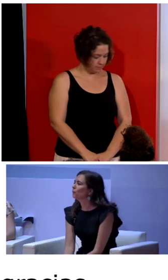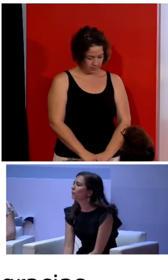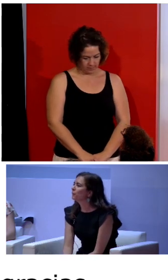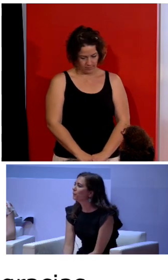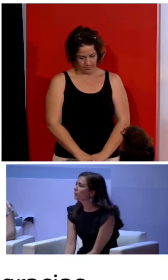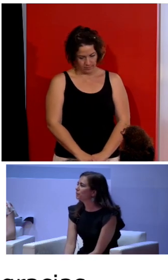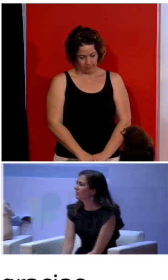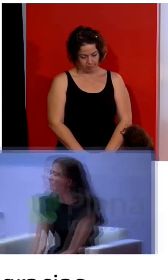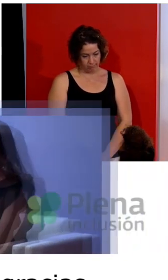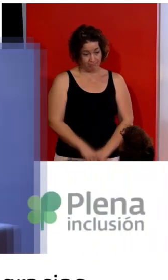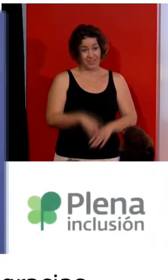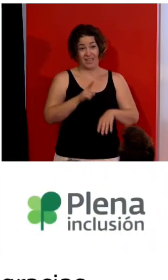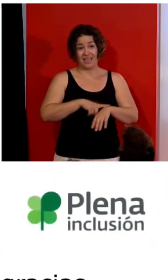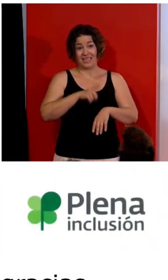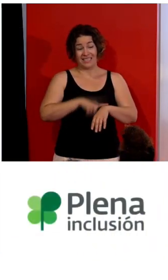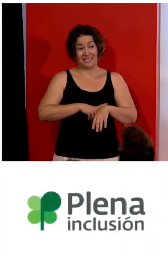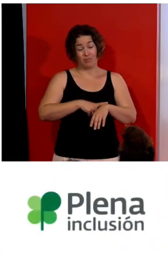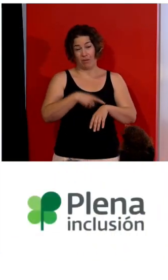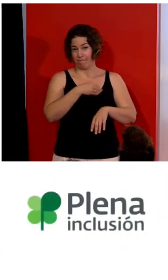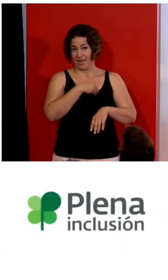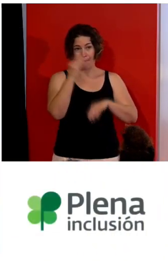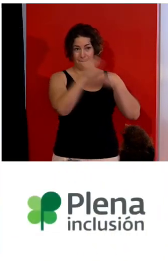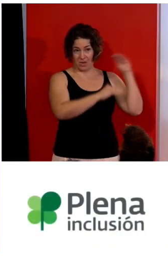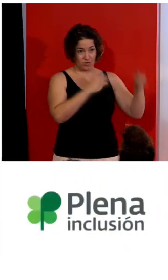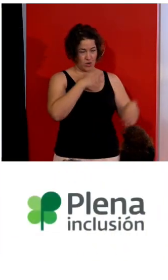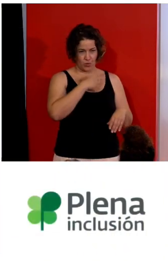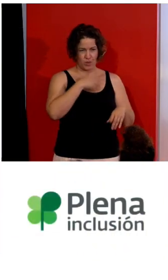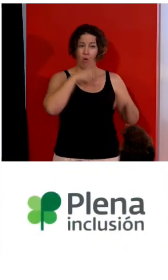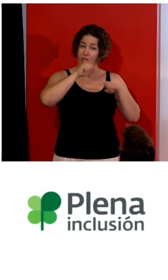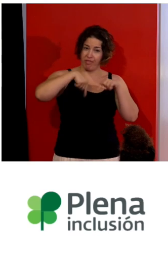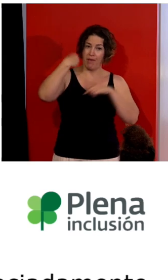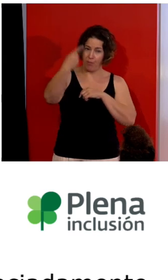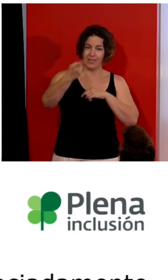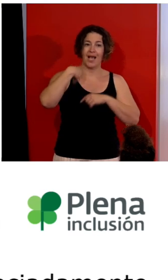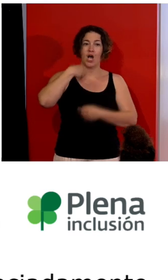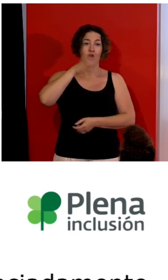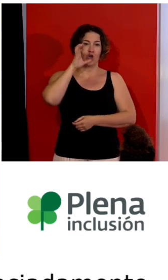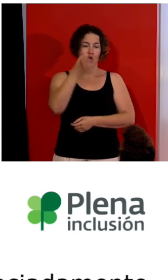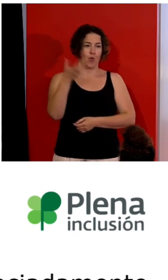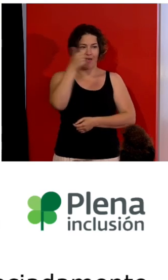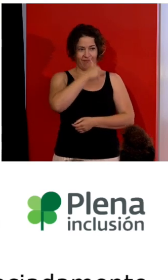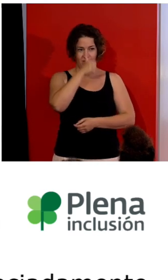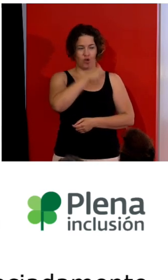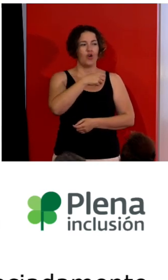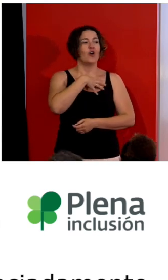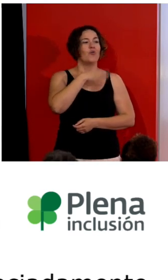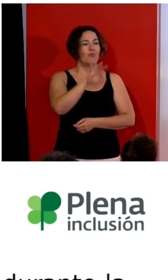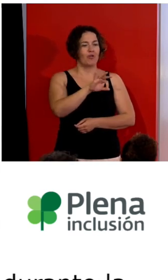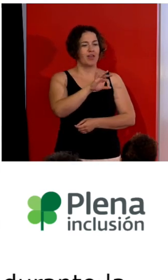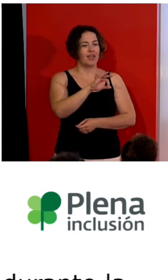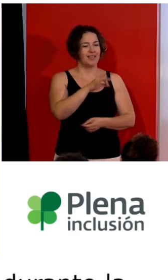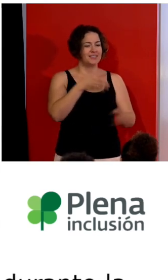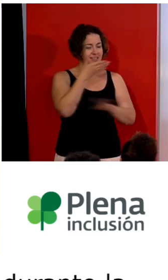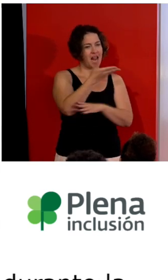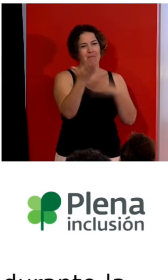Como no tenemos tiempo, desgraciadamente, para preguntas, os animamos luego a que durante la copa de vino os acerquéis y sigáis charlando,